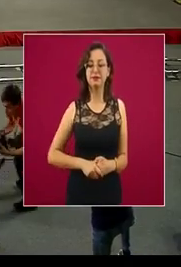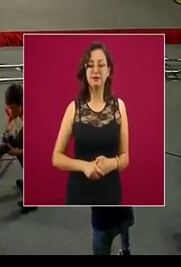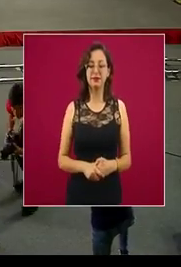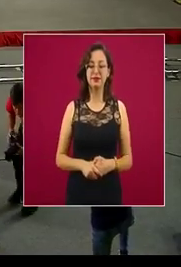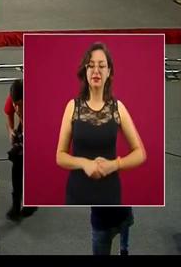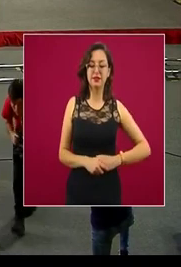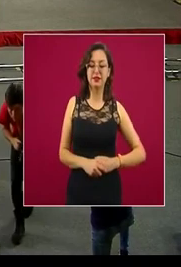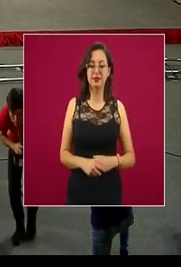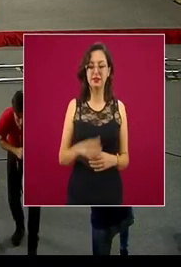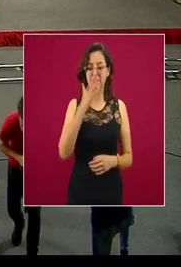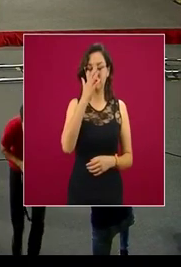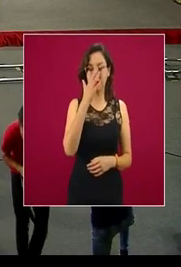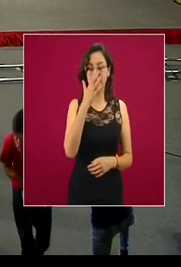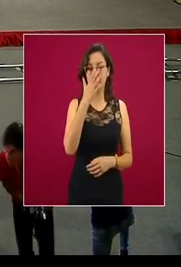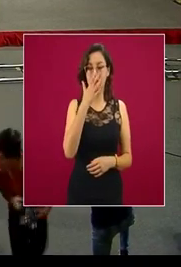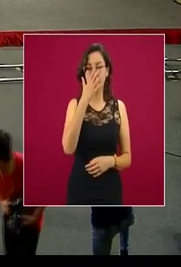Si me pueden pasar la